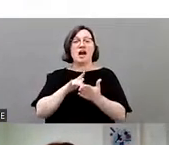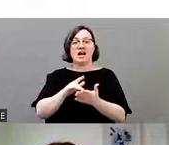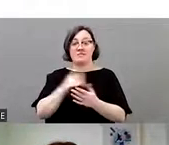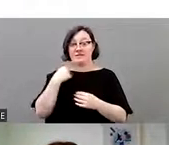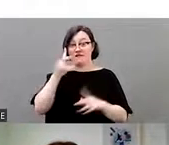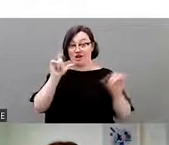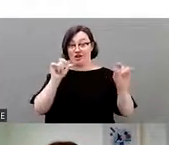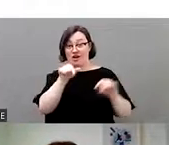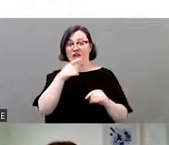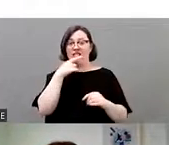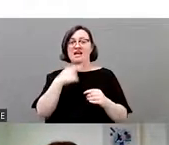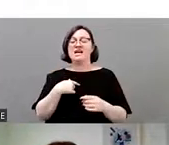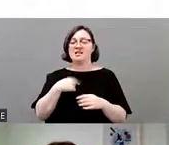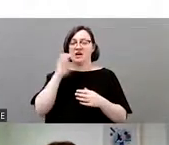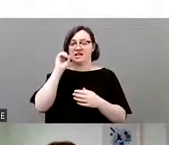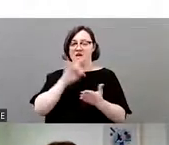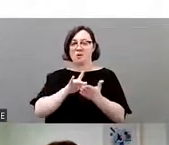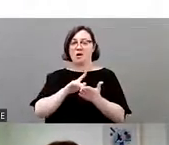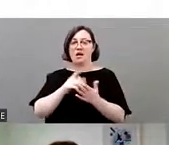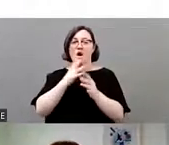gustan mucho los juegos de imitación a Anne.